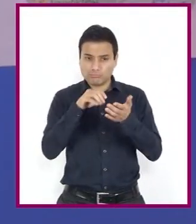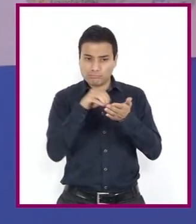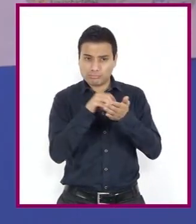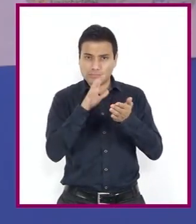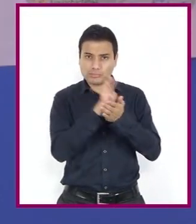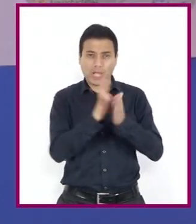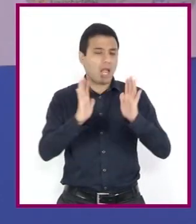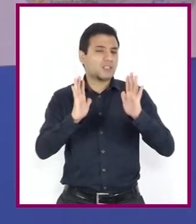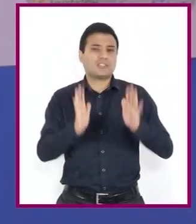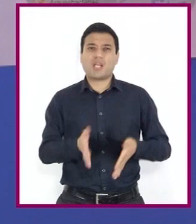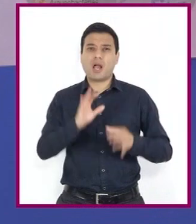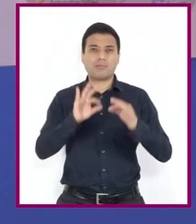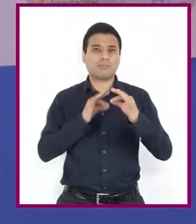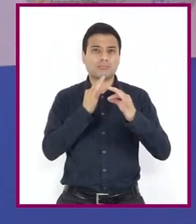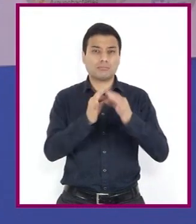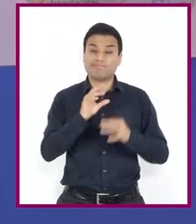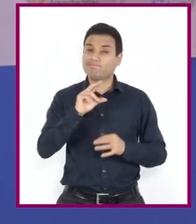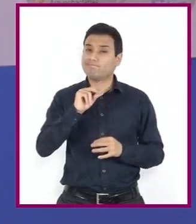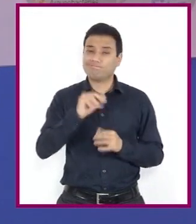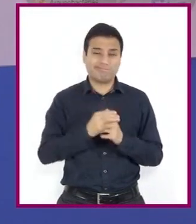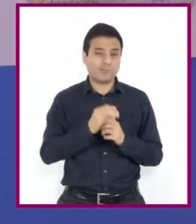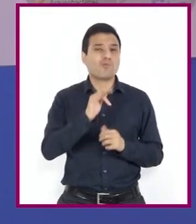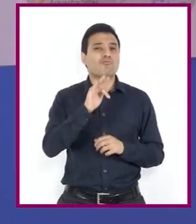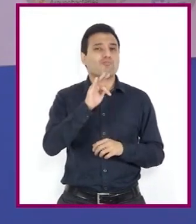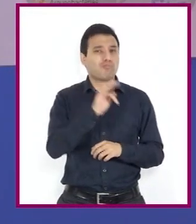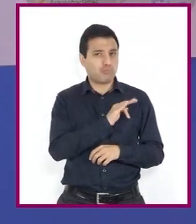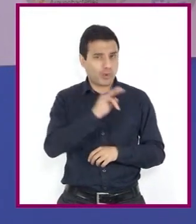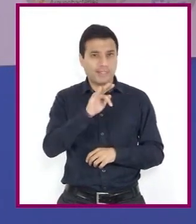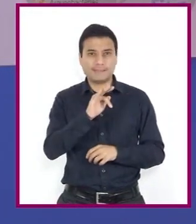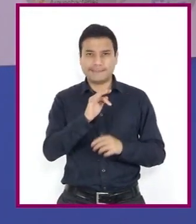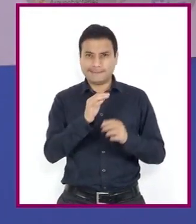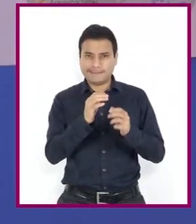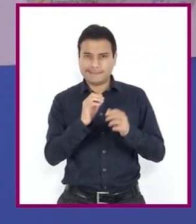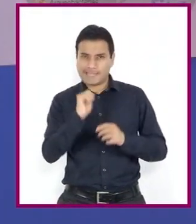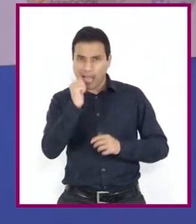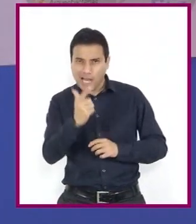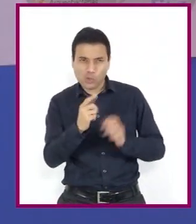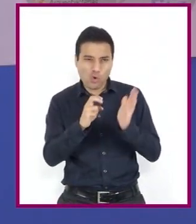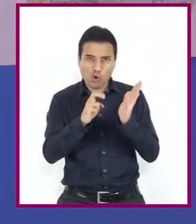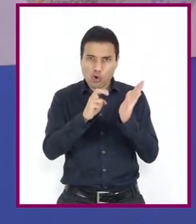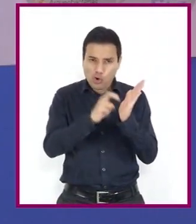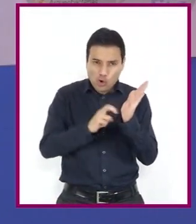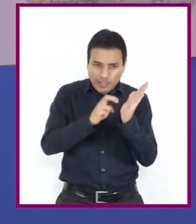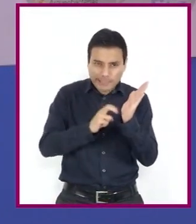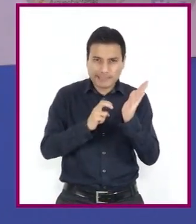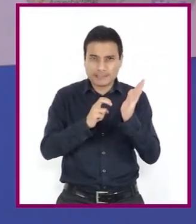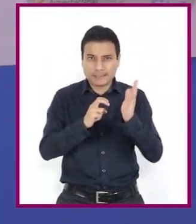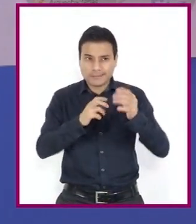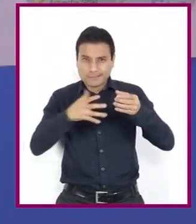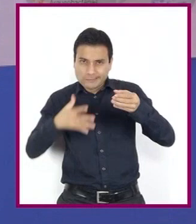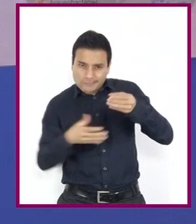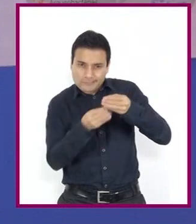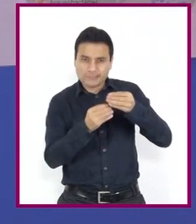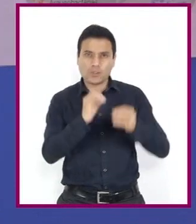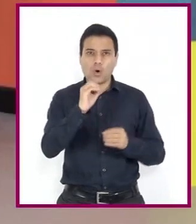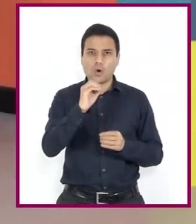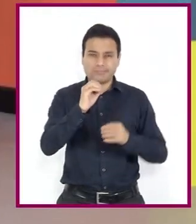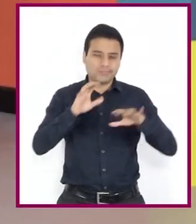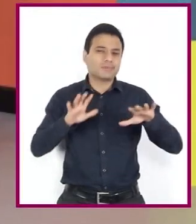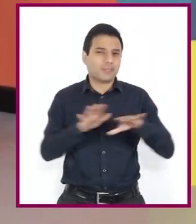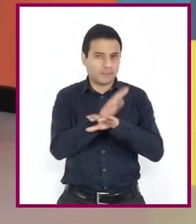final. Todos pueden eventualmente completarse, corregirse e inclusive